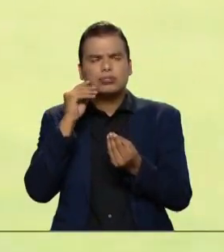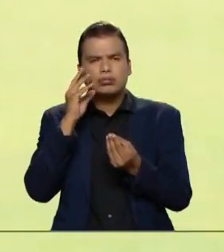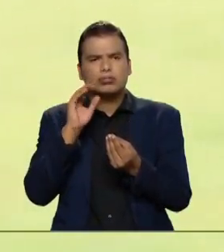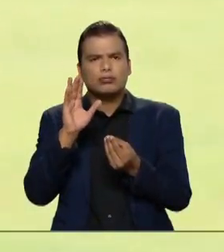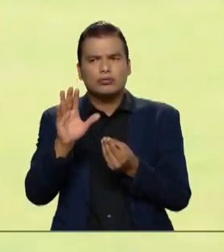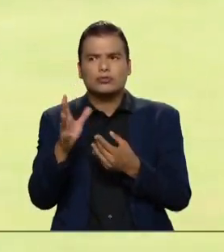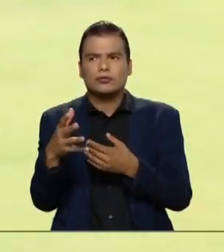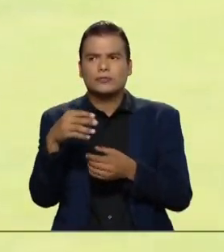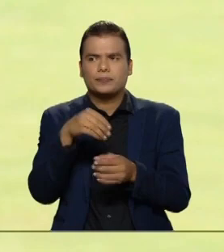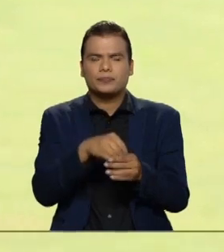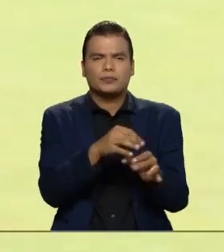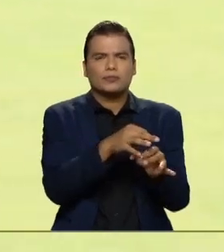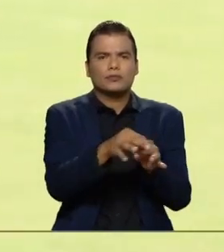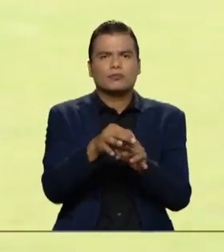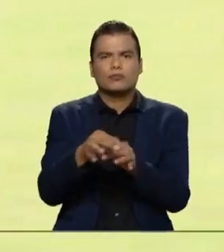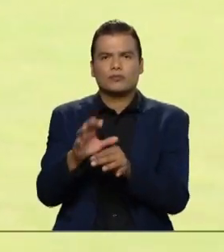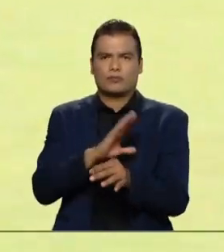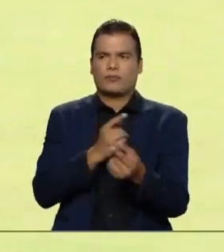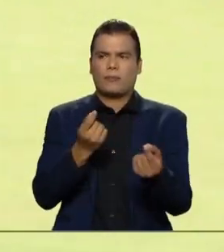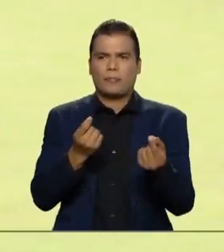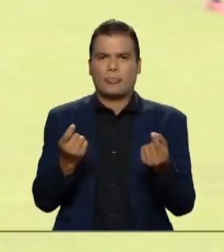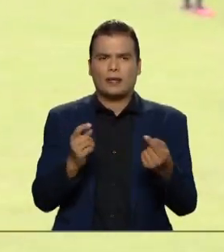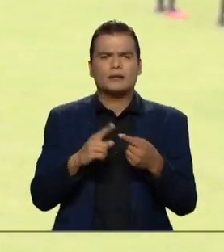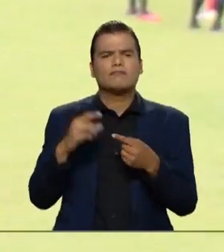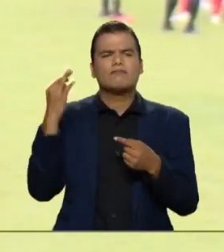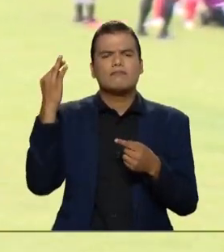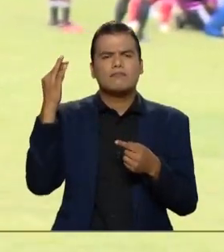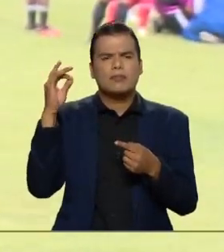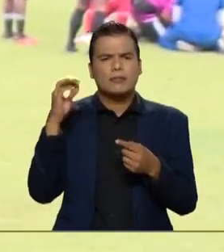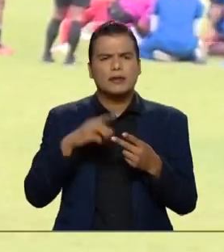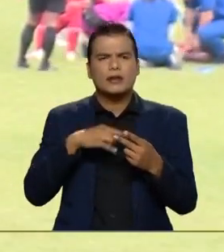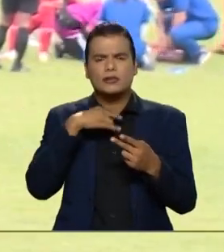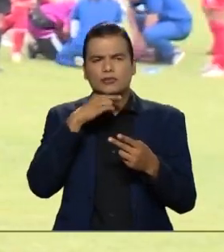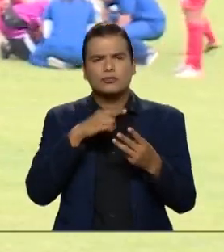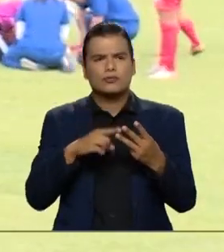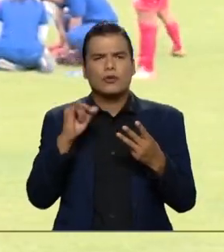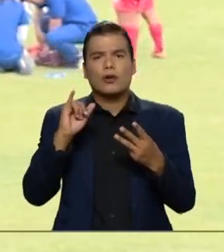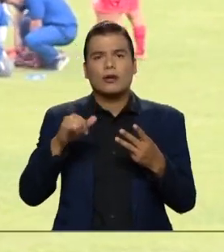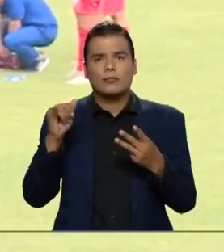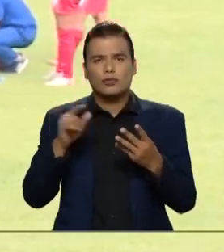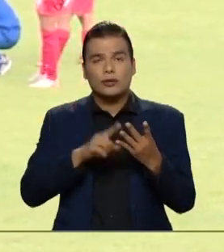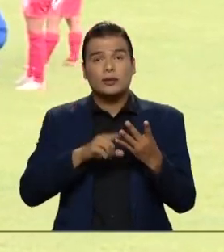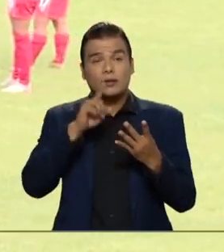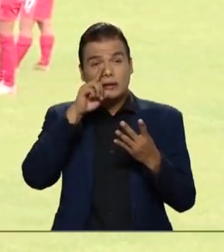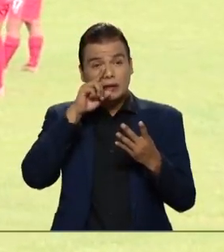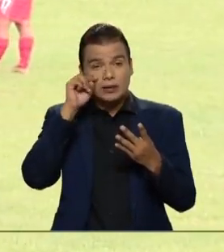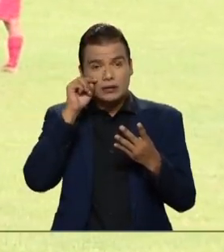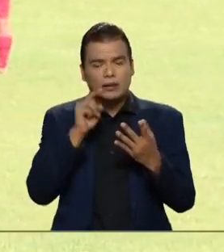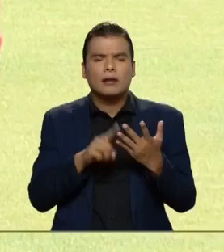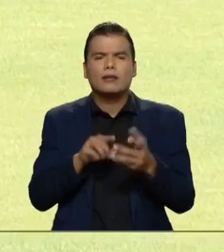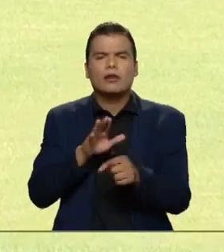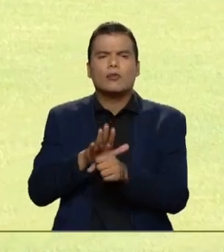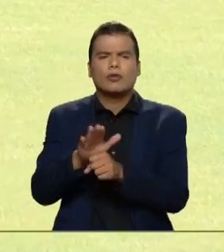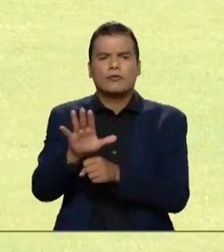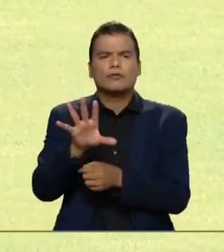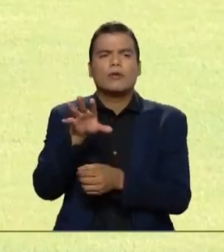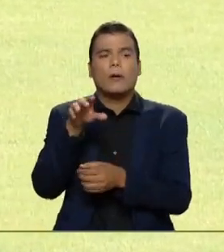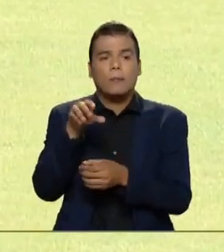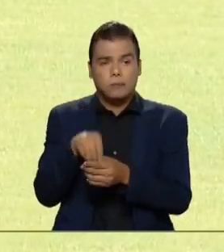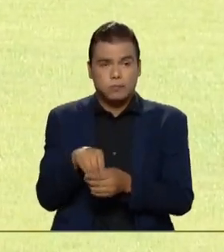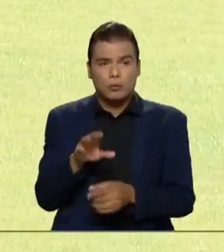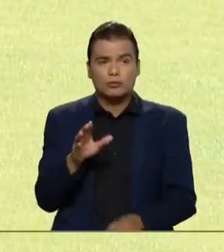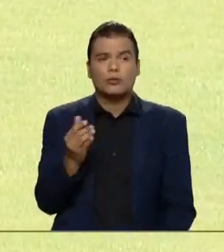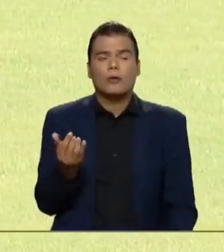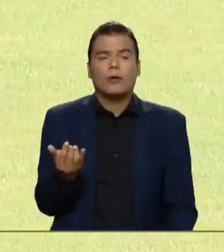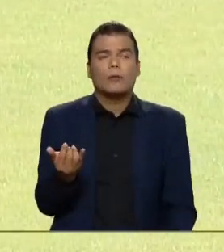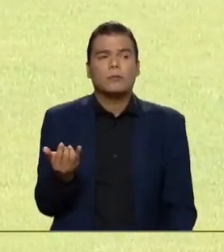Municipios del área metropolitana de Santiago de Cali, Palmira, Yumbo, Jamundí, Candelaria y Buenaventura.